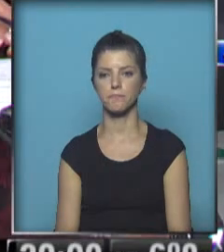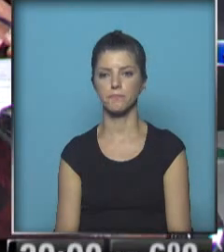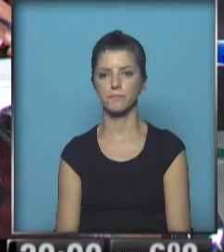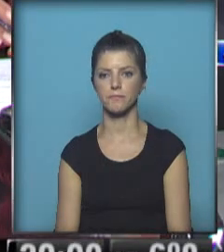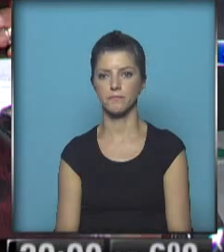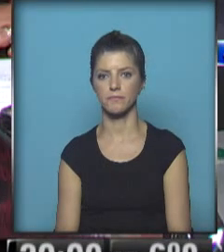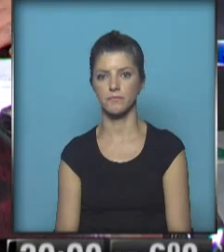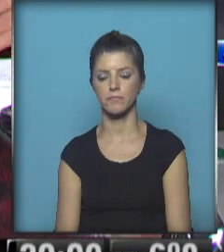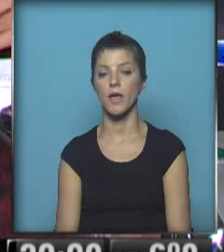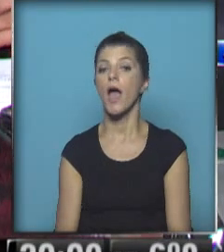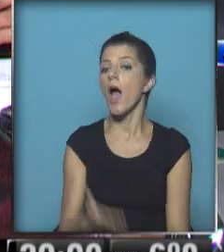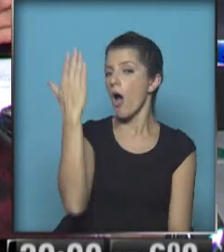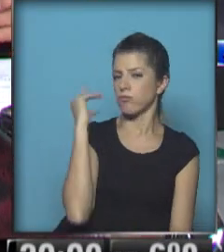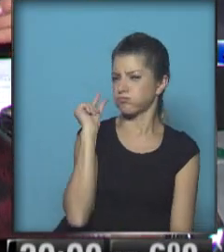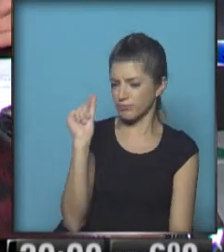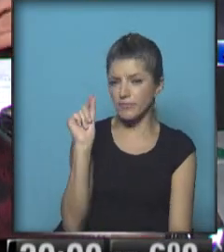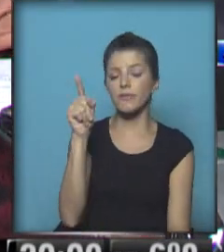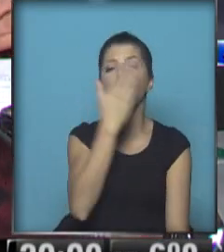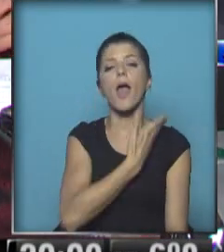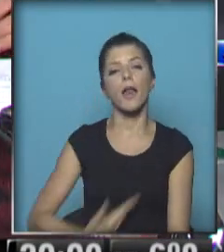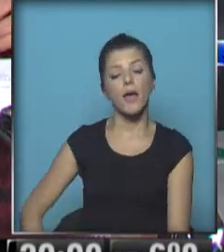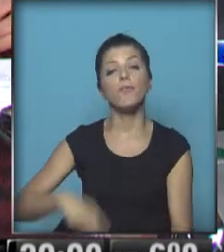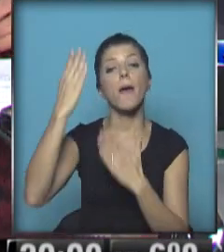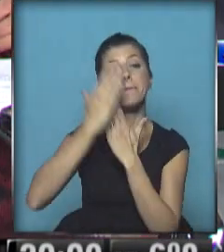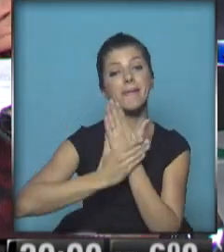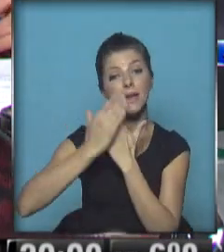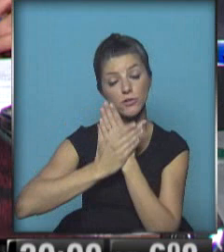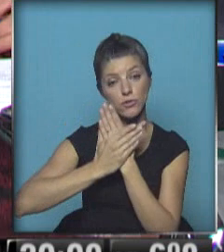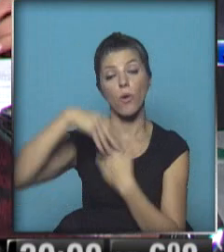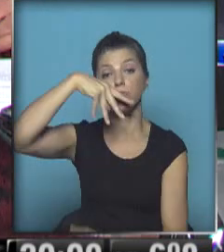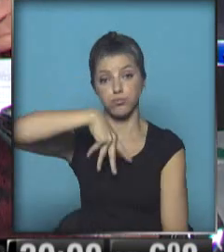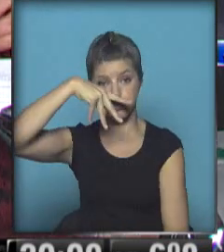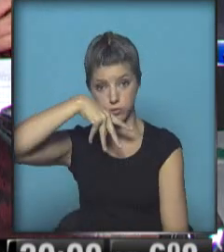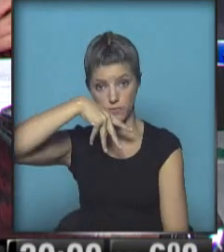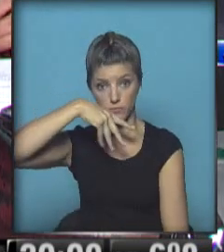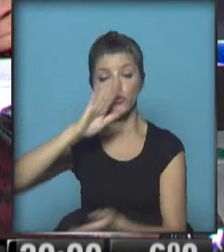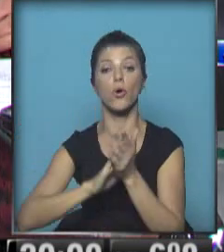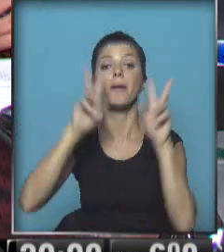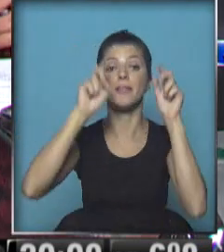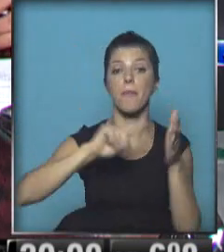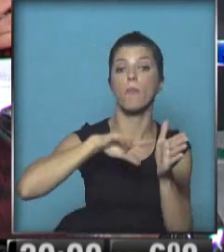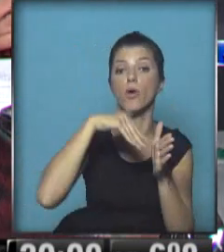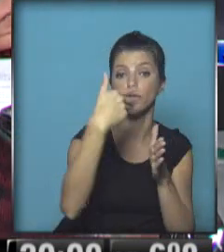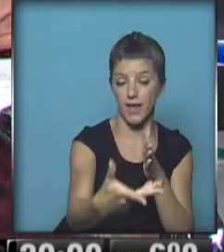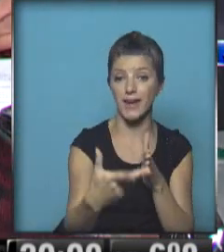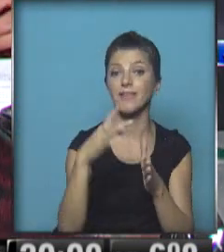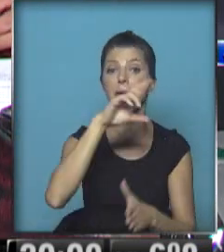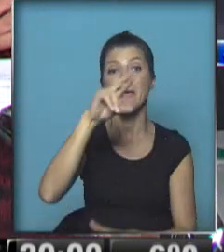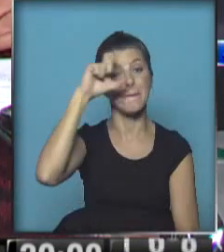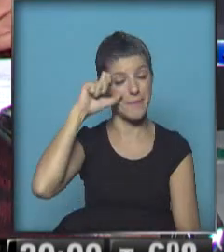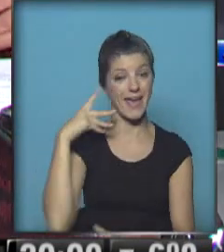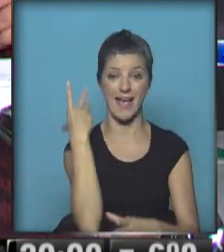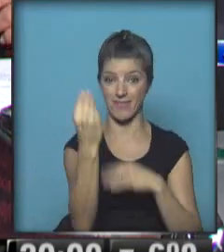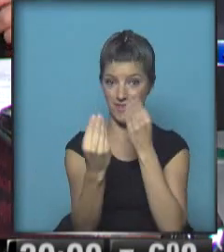as instantes el jefe de gabinet Aníbal Fernández sobre la provincia de Buenos Aires y los precandidatos a la gobernación